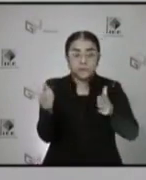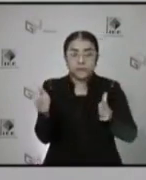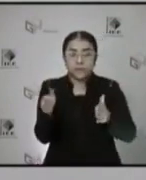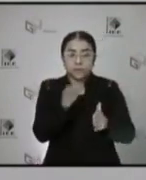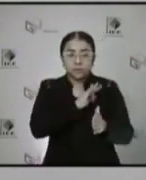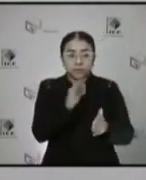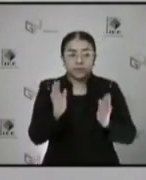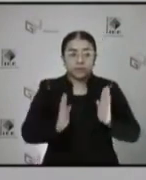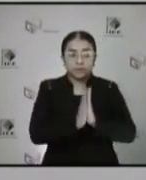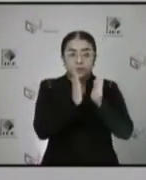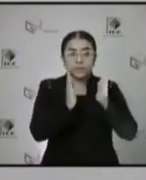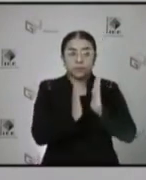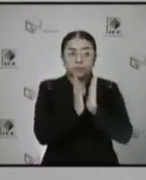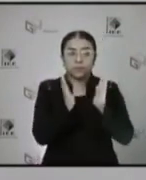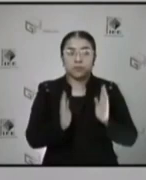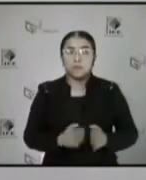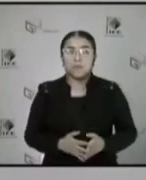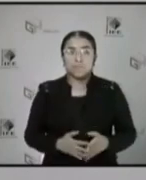Candidato.